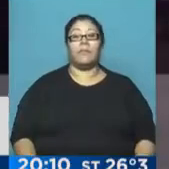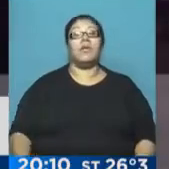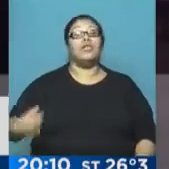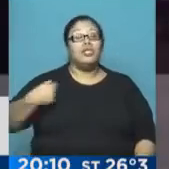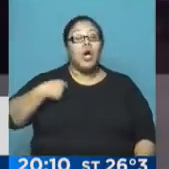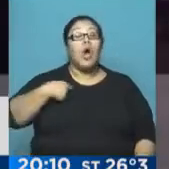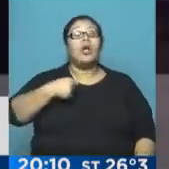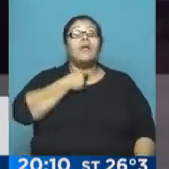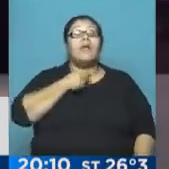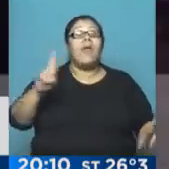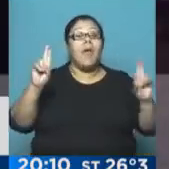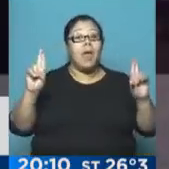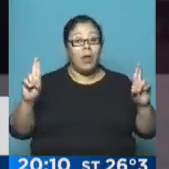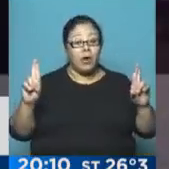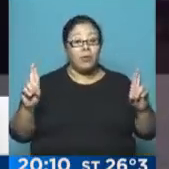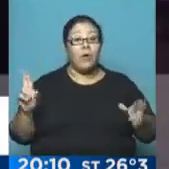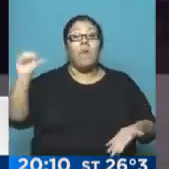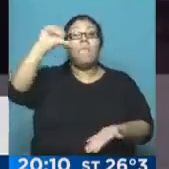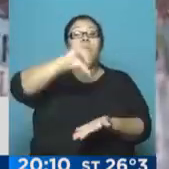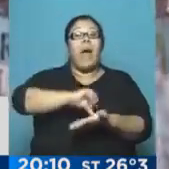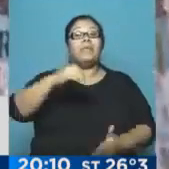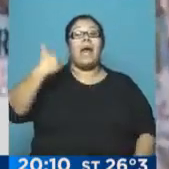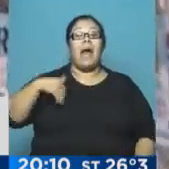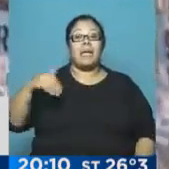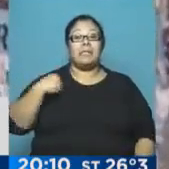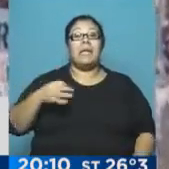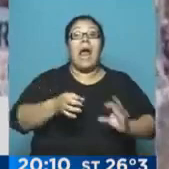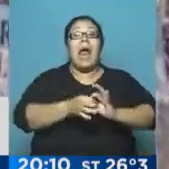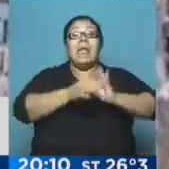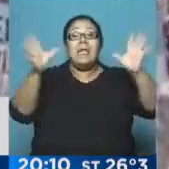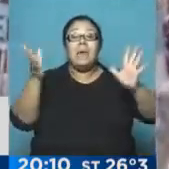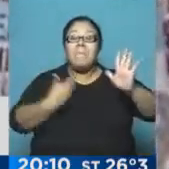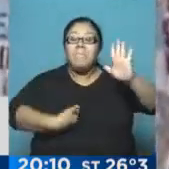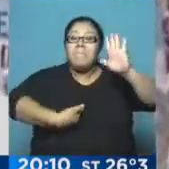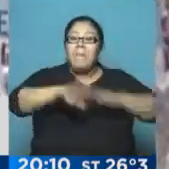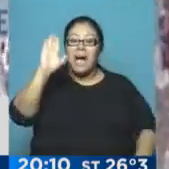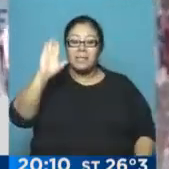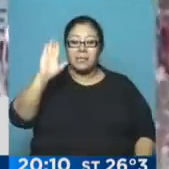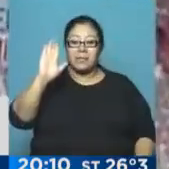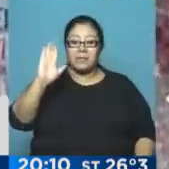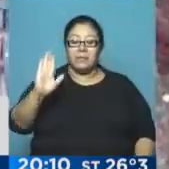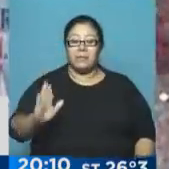Espero una Argentina más libre que nunca, porque